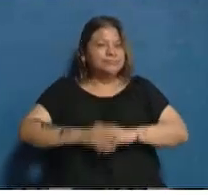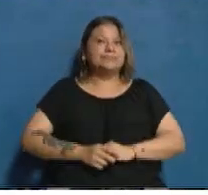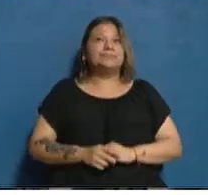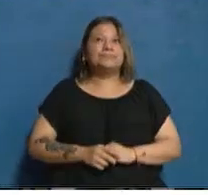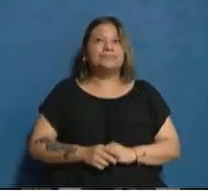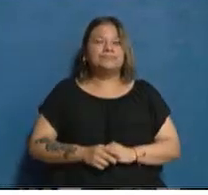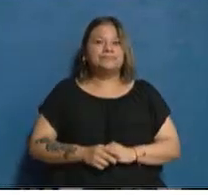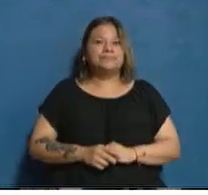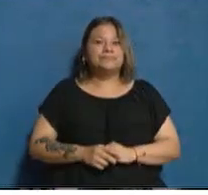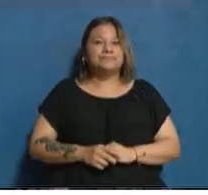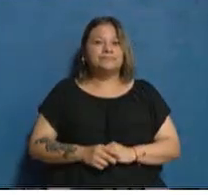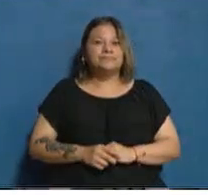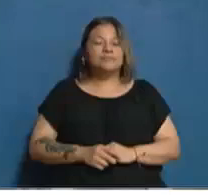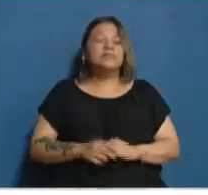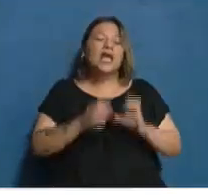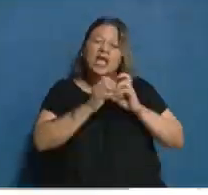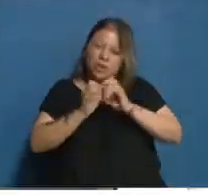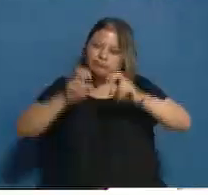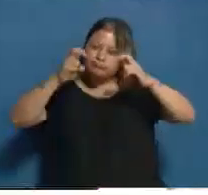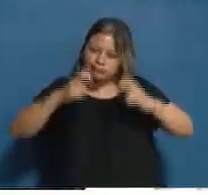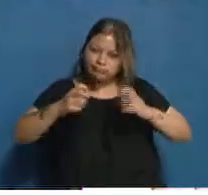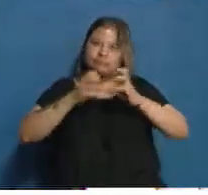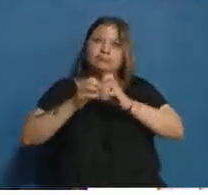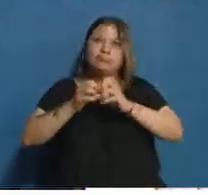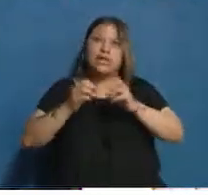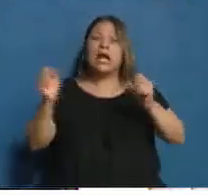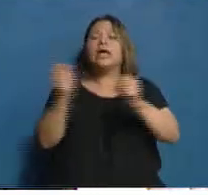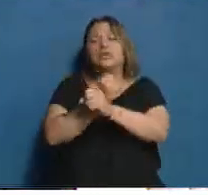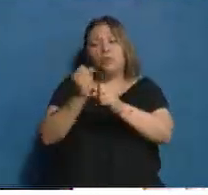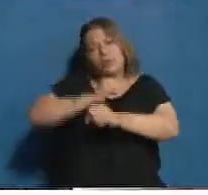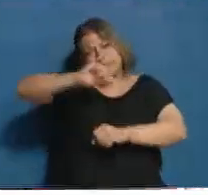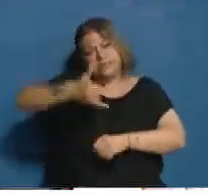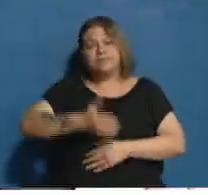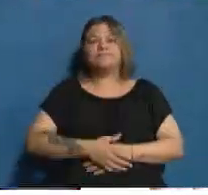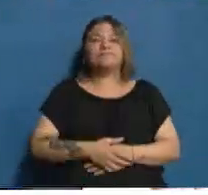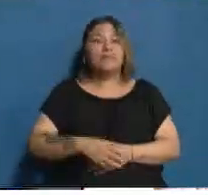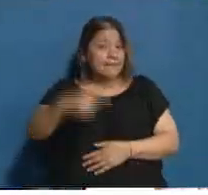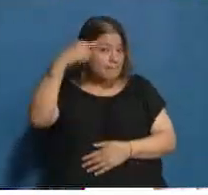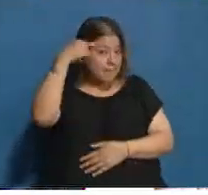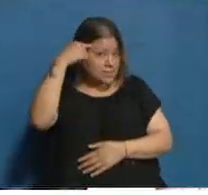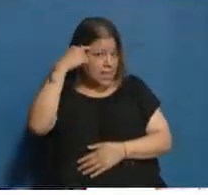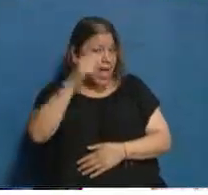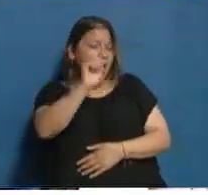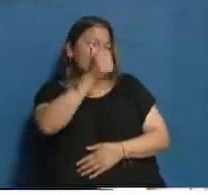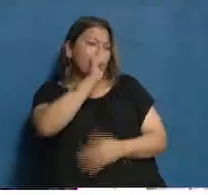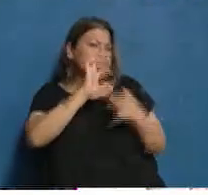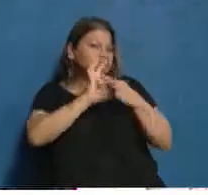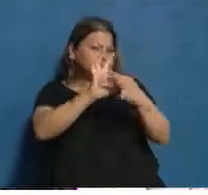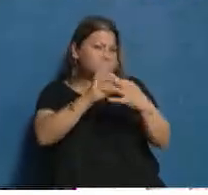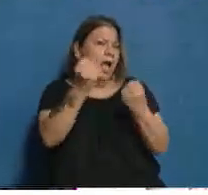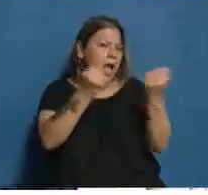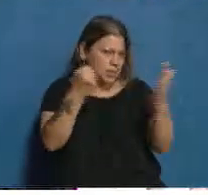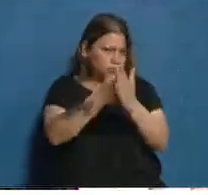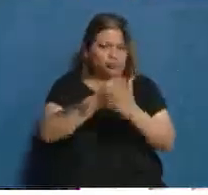Bien. Hay que discutirlo en serio. Sí. Que se apruebe. Sí. Bien. ¿Cree que el alcohol tiene que ver con los siniestros viales? Sí,